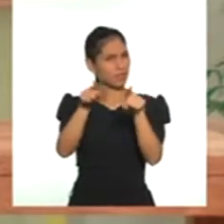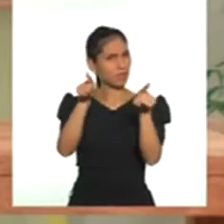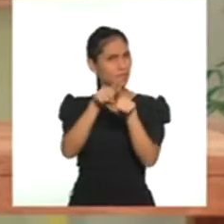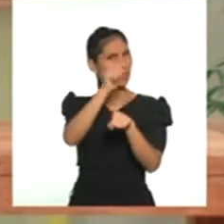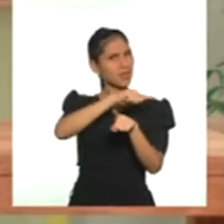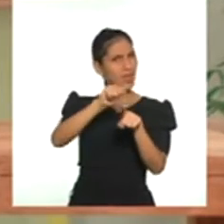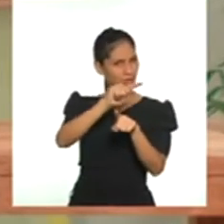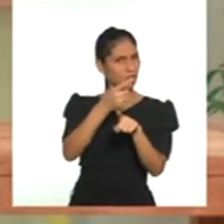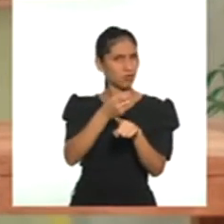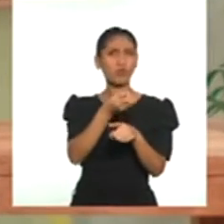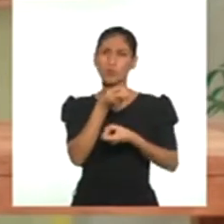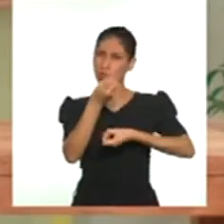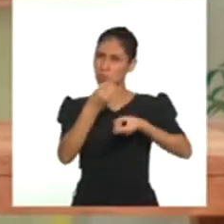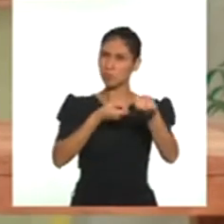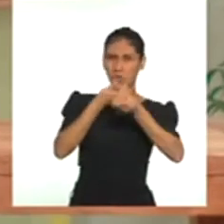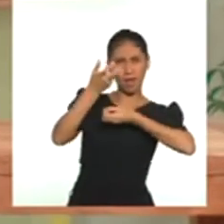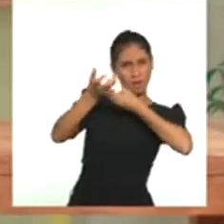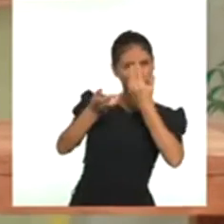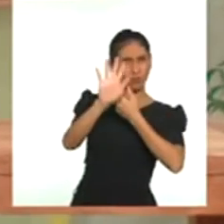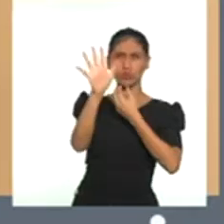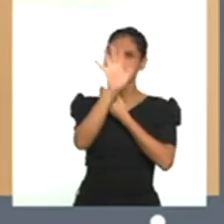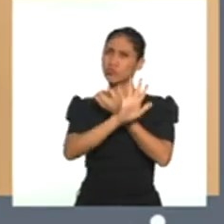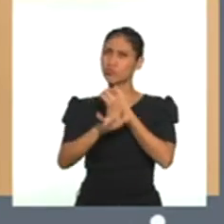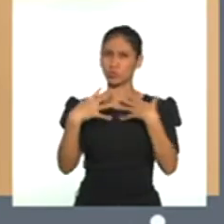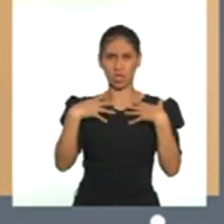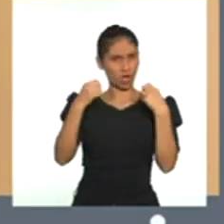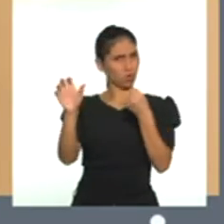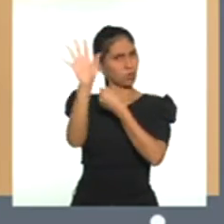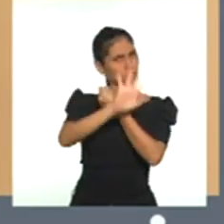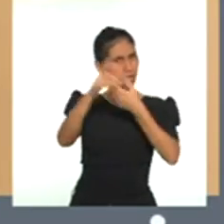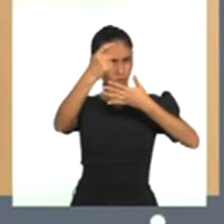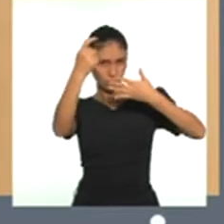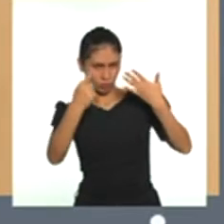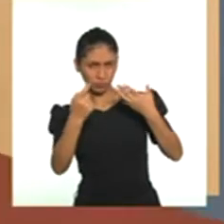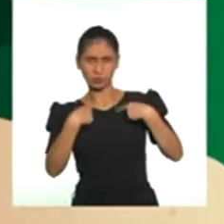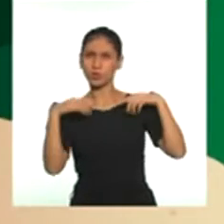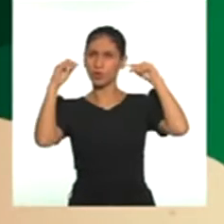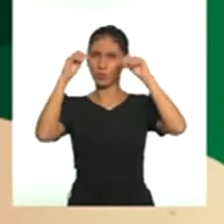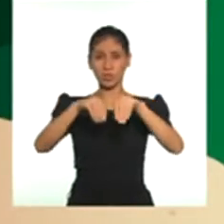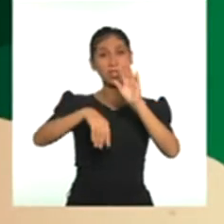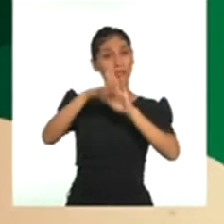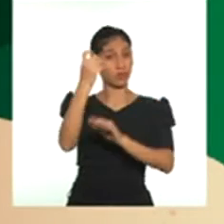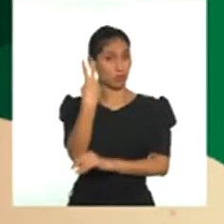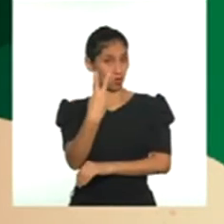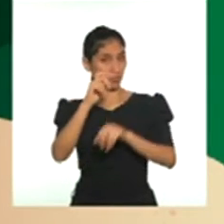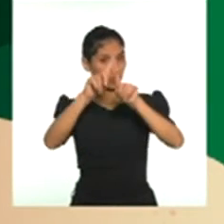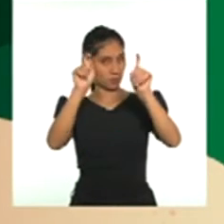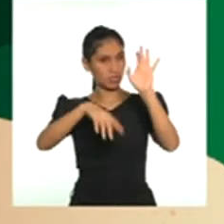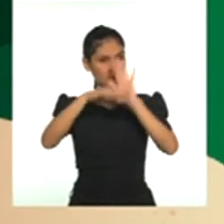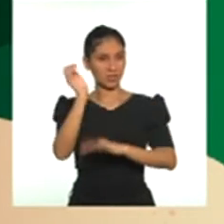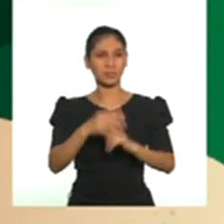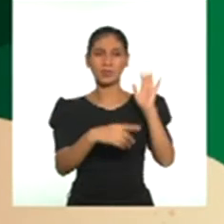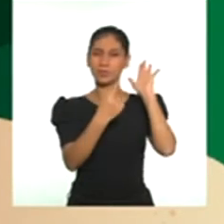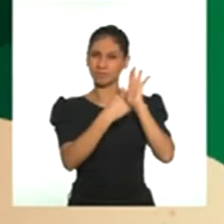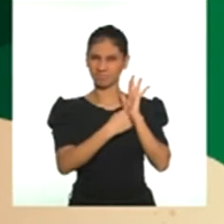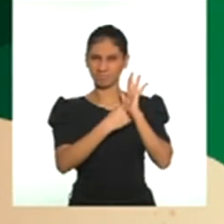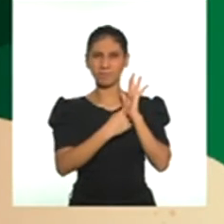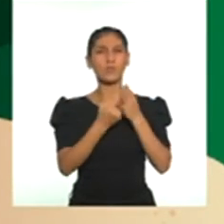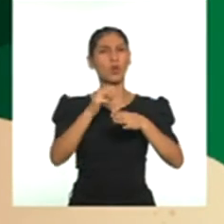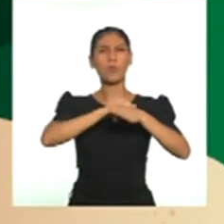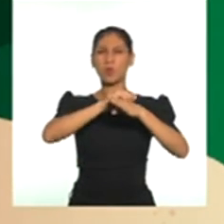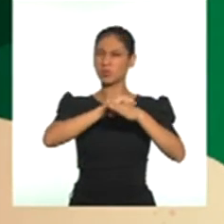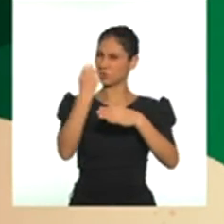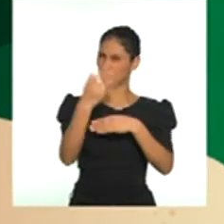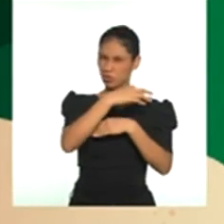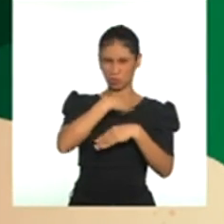algunas reflexiones sobre cómo protegen su salud desde casa. Yo sumaría dos preguntas más. ¿Qué prácticas de medicina tradicional